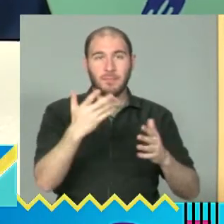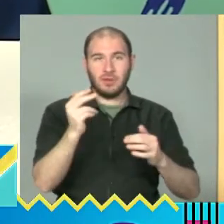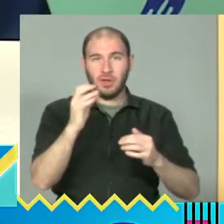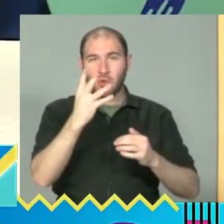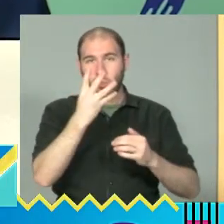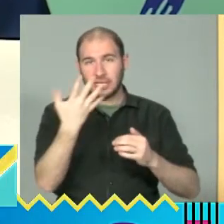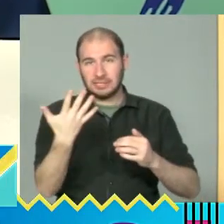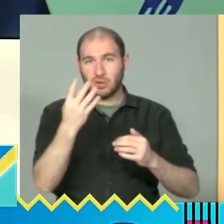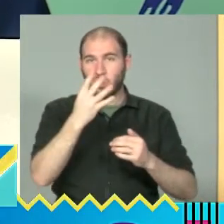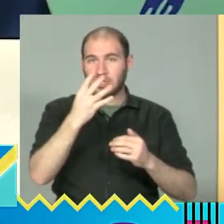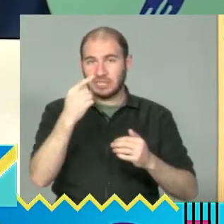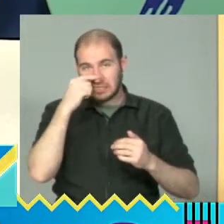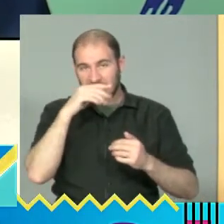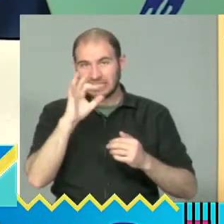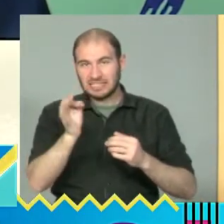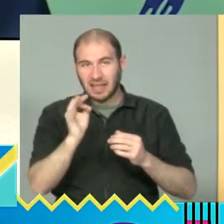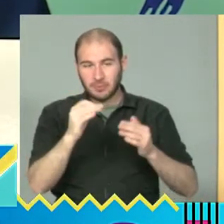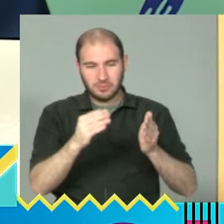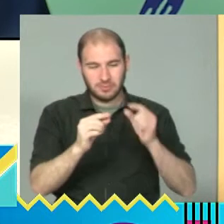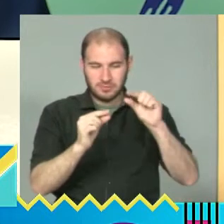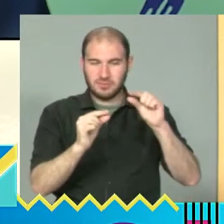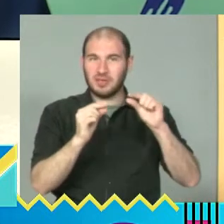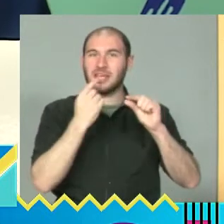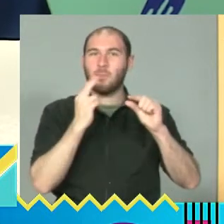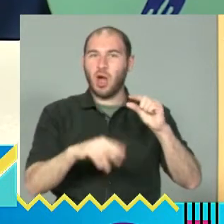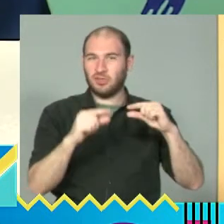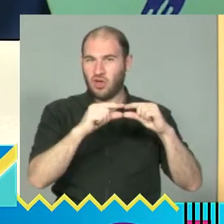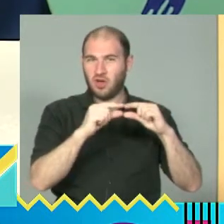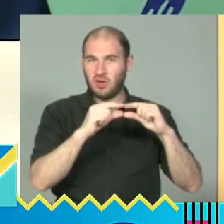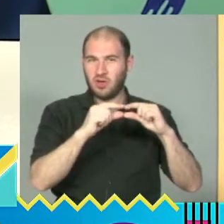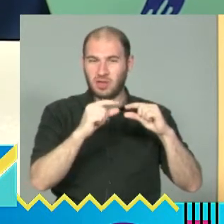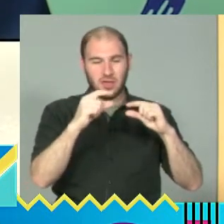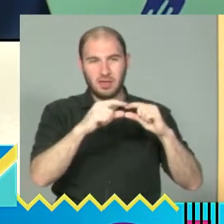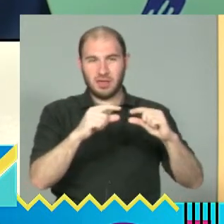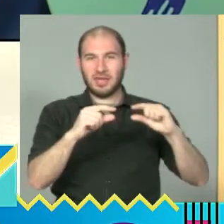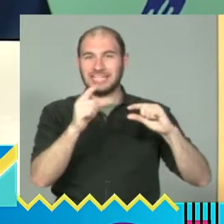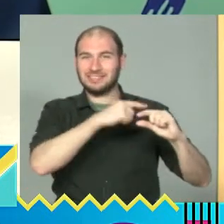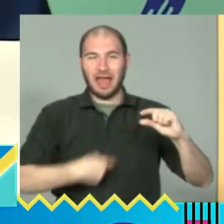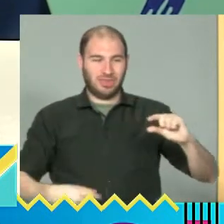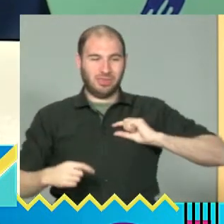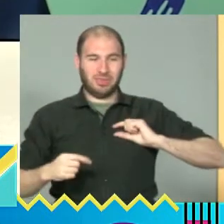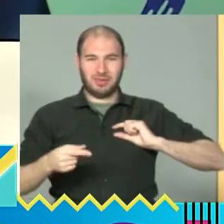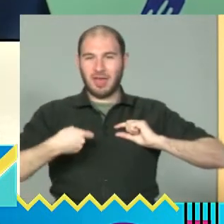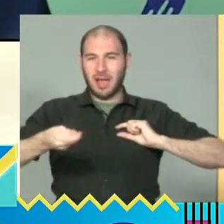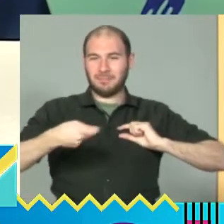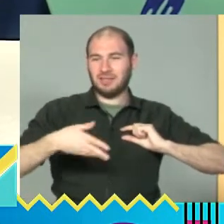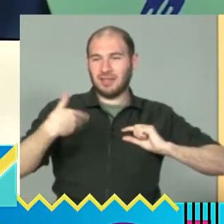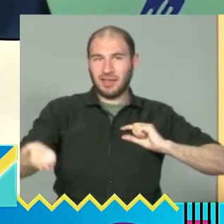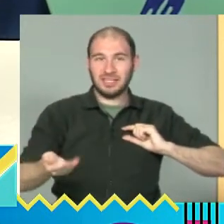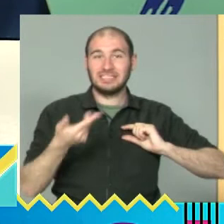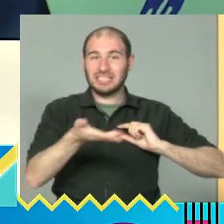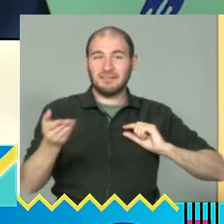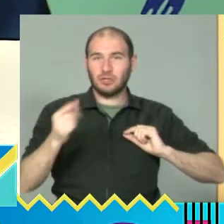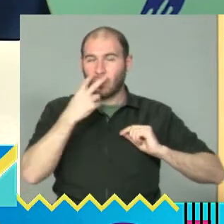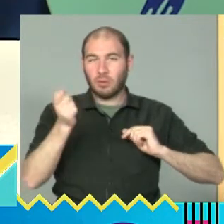entre 45 y 47 centavos son impuestos. Por lo tanto, ya esa parte va a parar al Estado. No van a las empresas que te dan el servicio